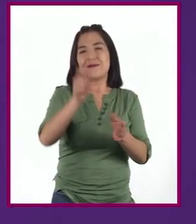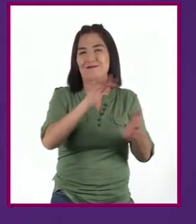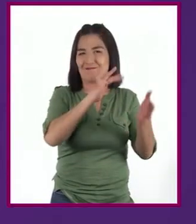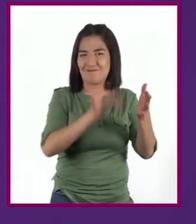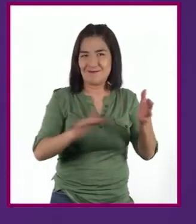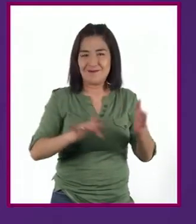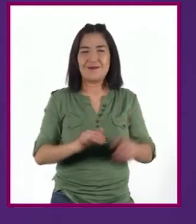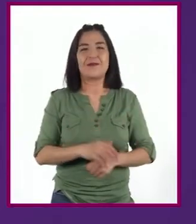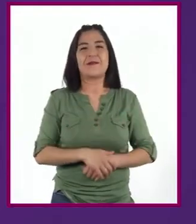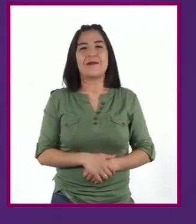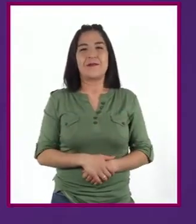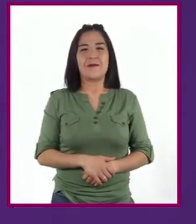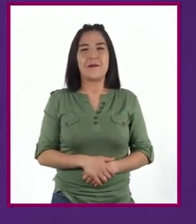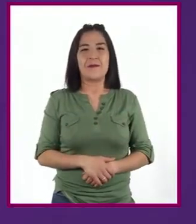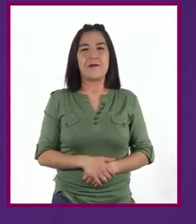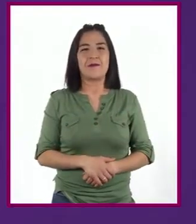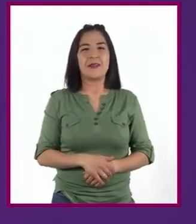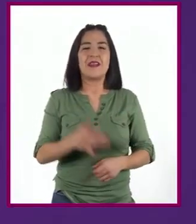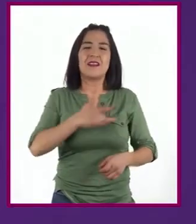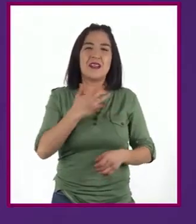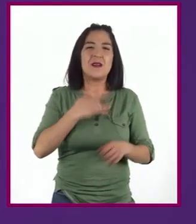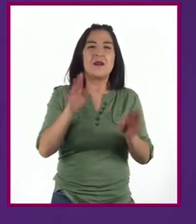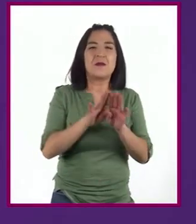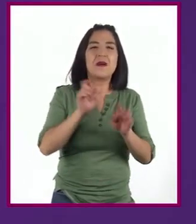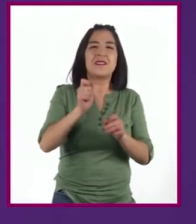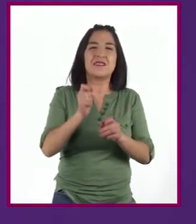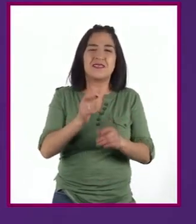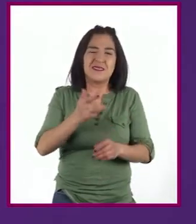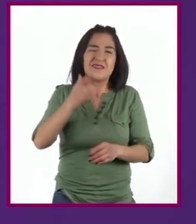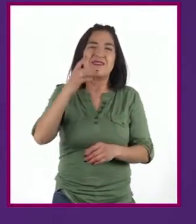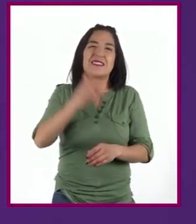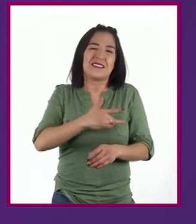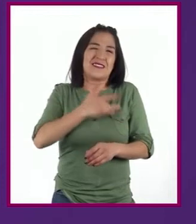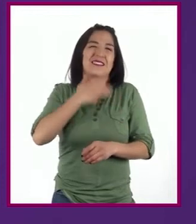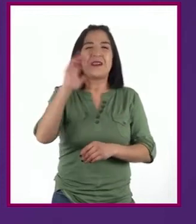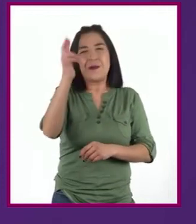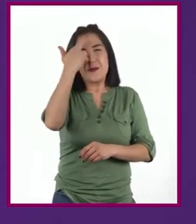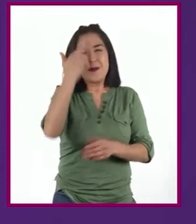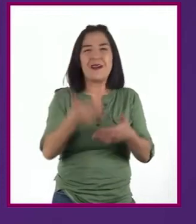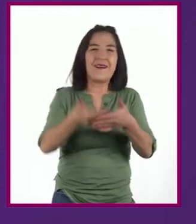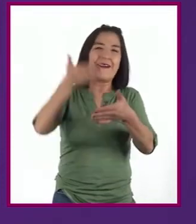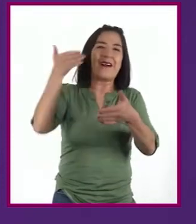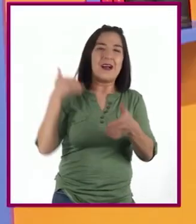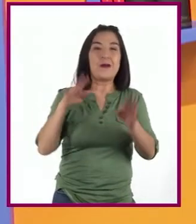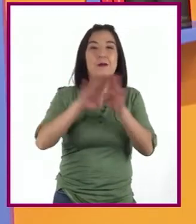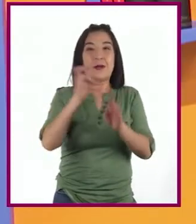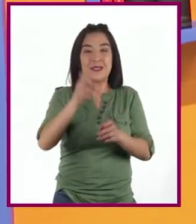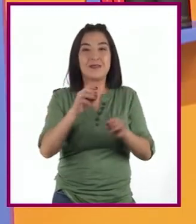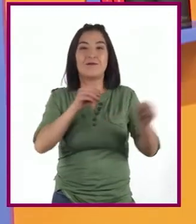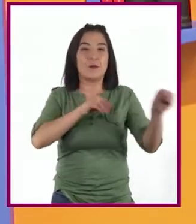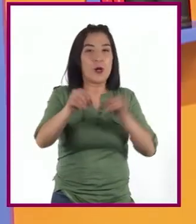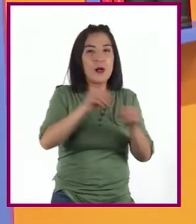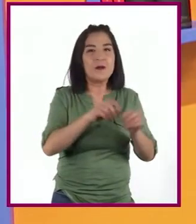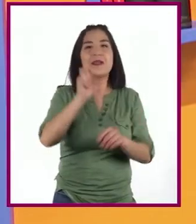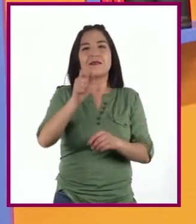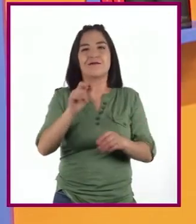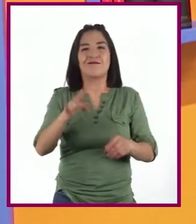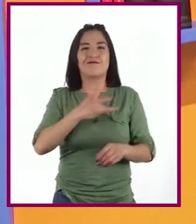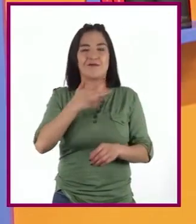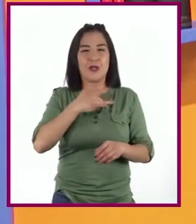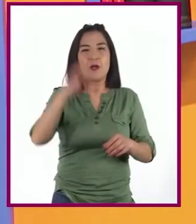literatura. La nostalgia por el pasado. Al ser un movimiento crítico con su